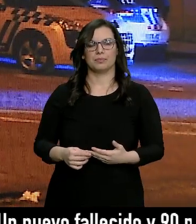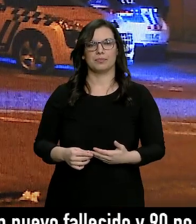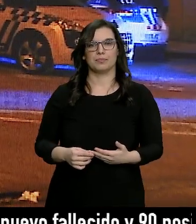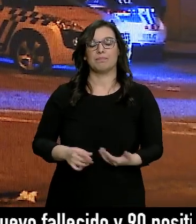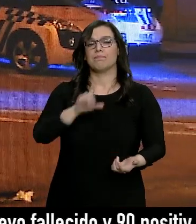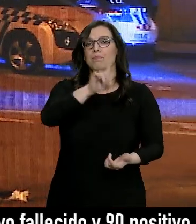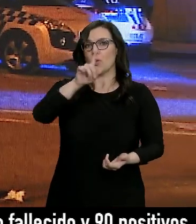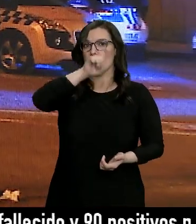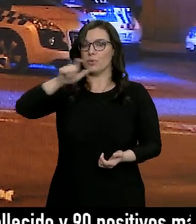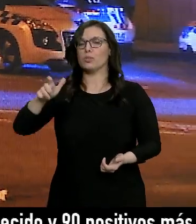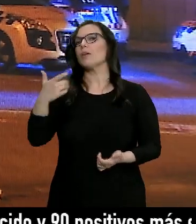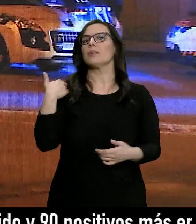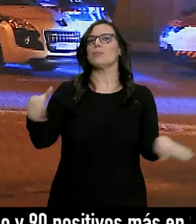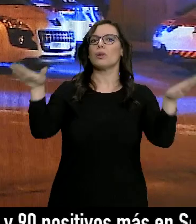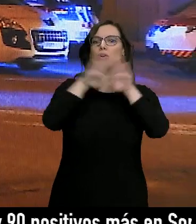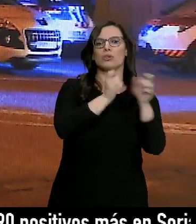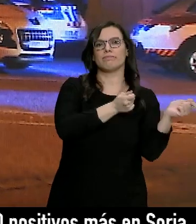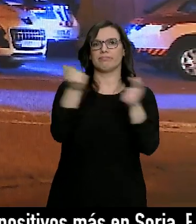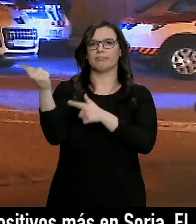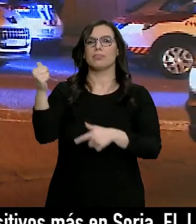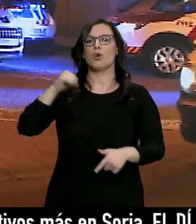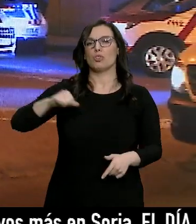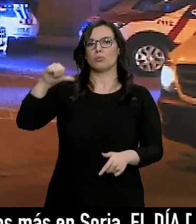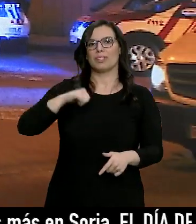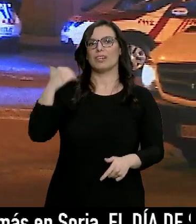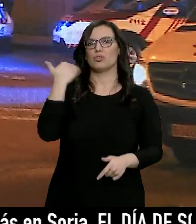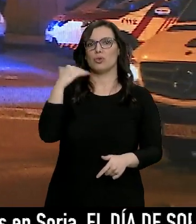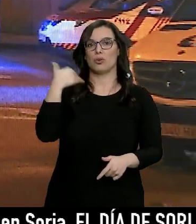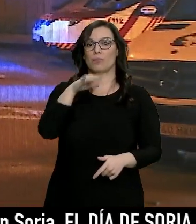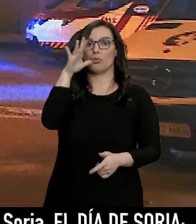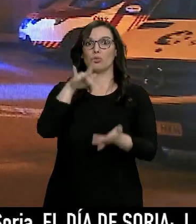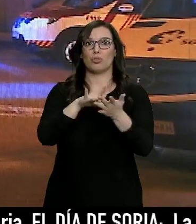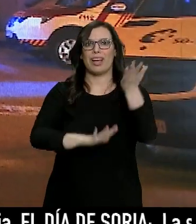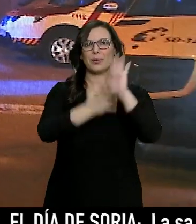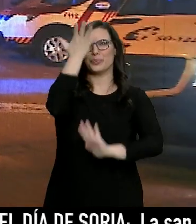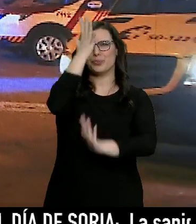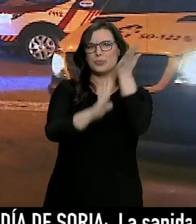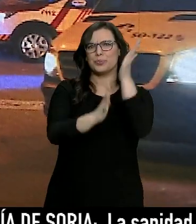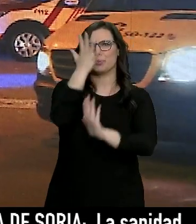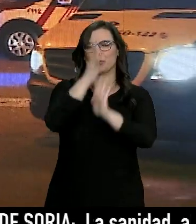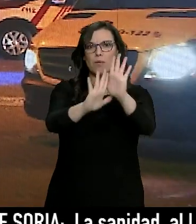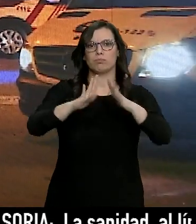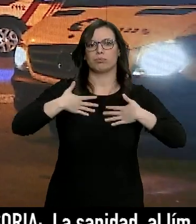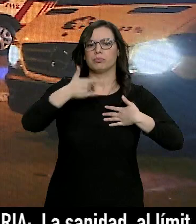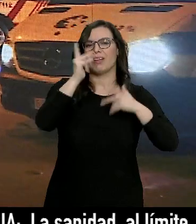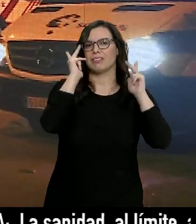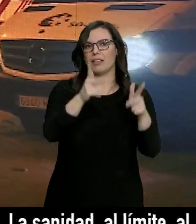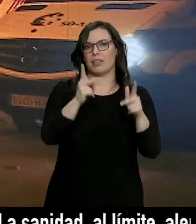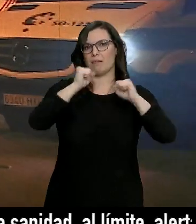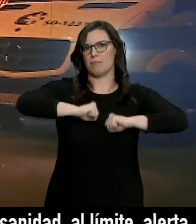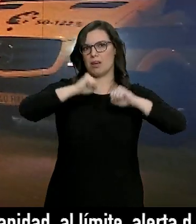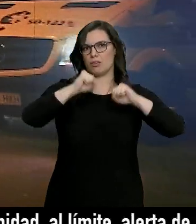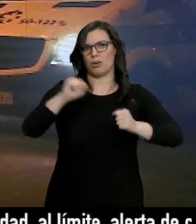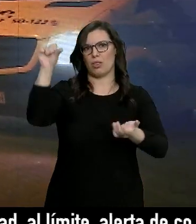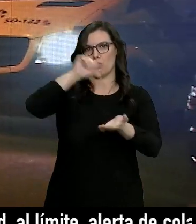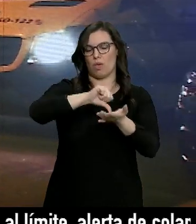Once personas tuvieron que ser trasladadas anoche al hospital de Soria tras el incendio que se declaraba en una residencia de ancianos de la